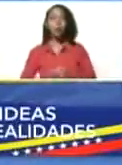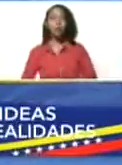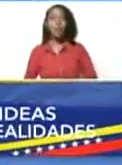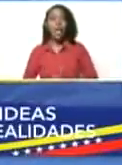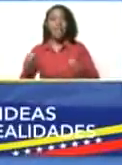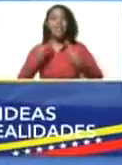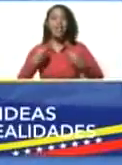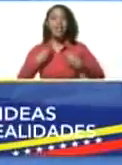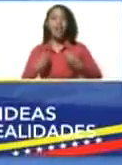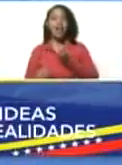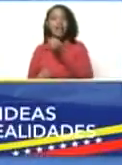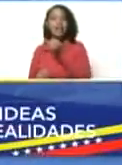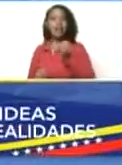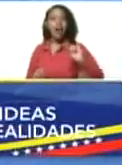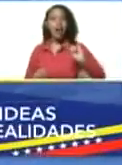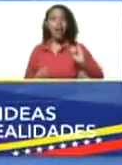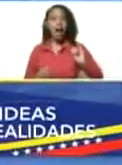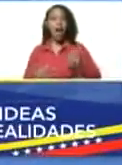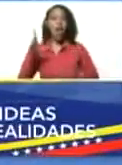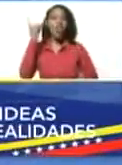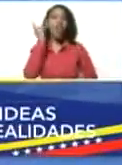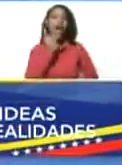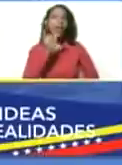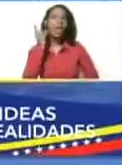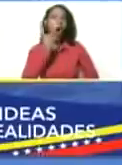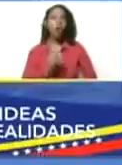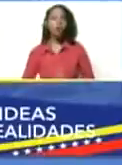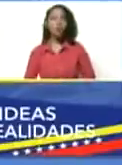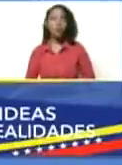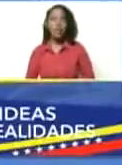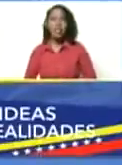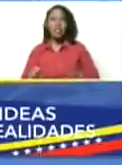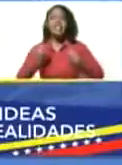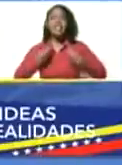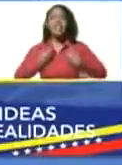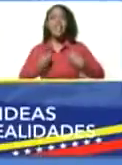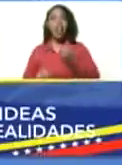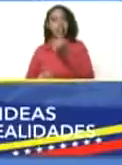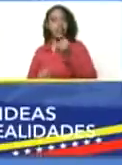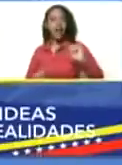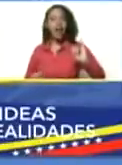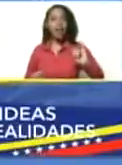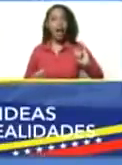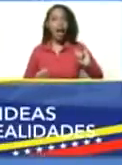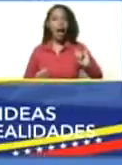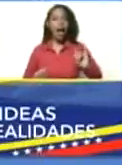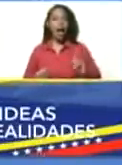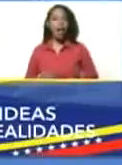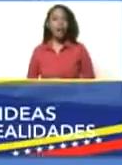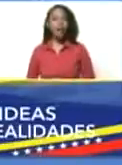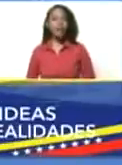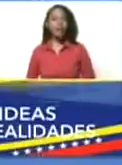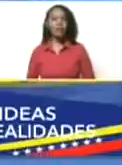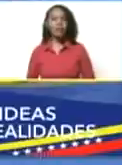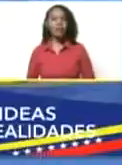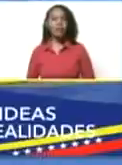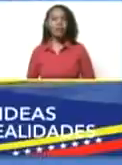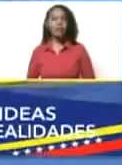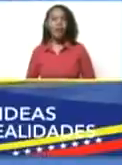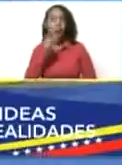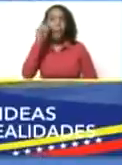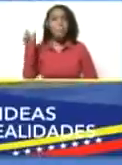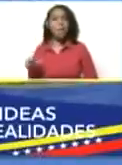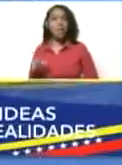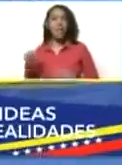¡Que viva la izquierda a los Darío Viva! ¡Que viva la izquierda a los Chino Khan! ¡Que viva